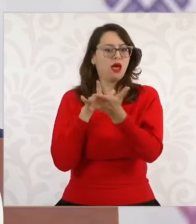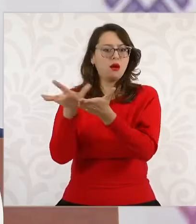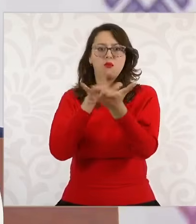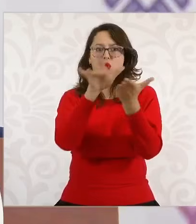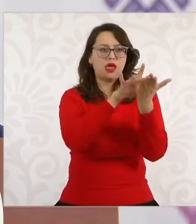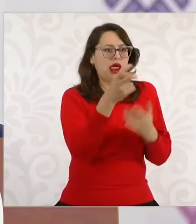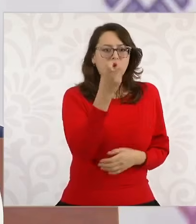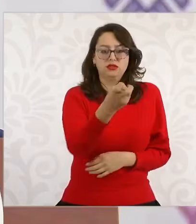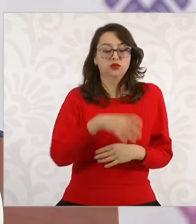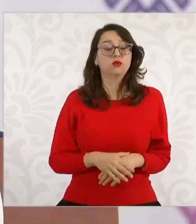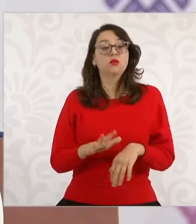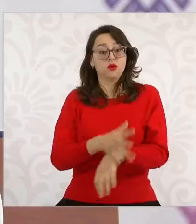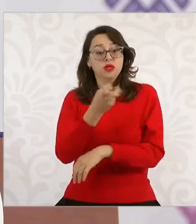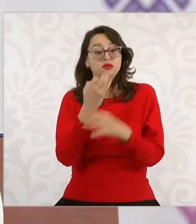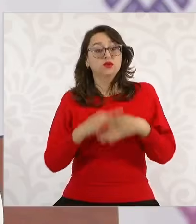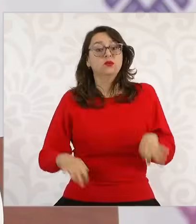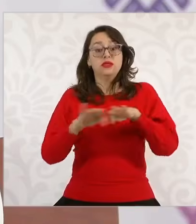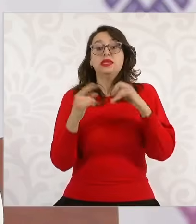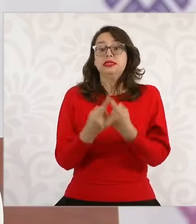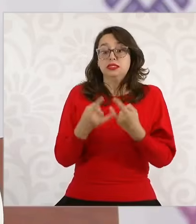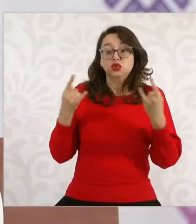importante la historia,